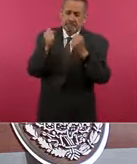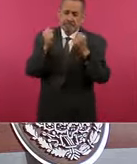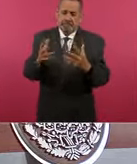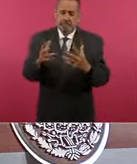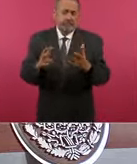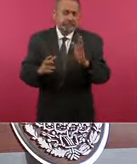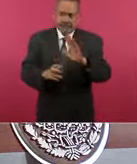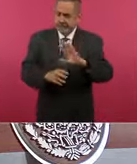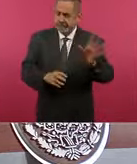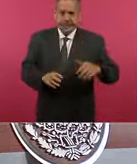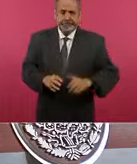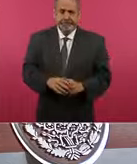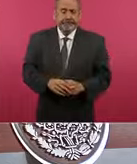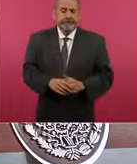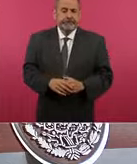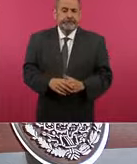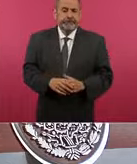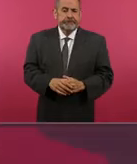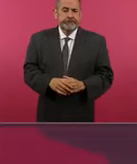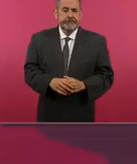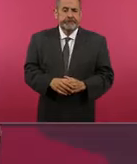Lo menos era eso de los